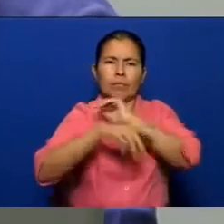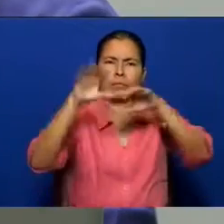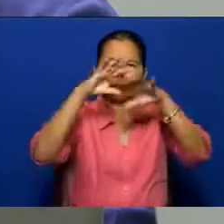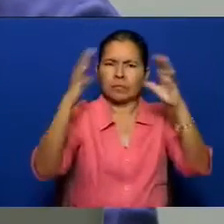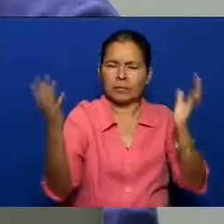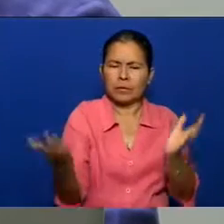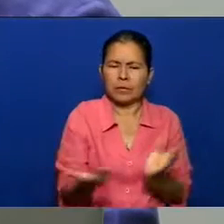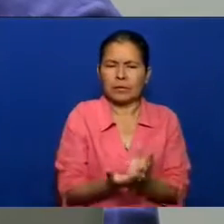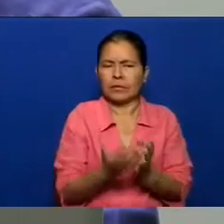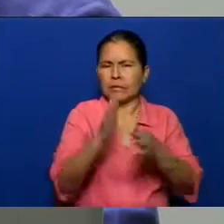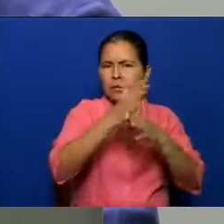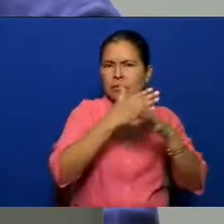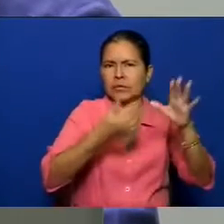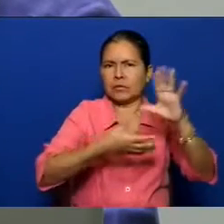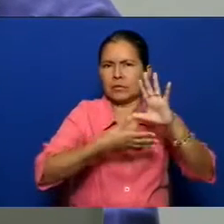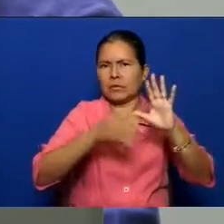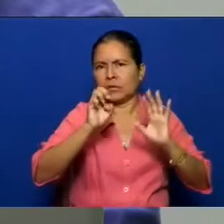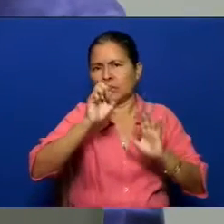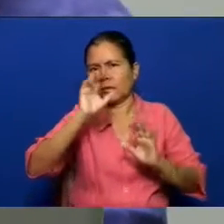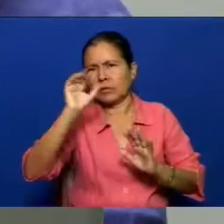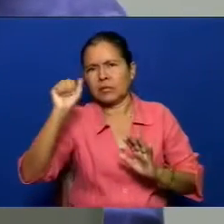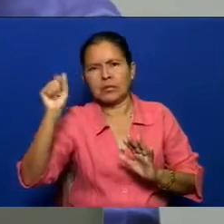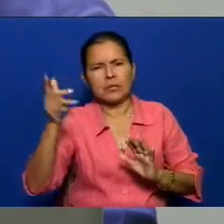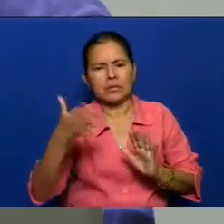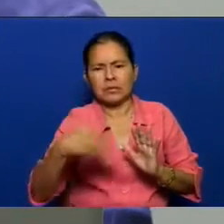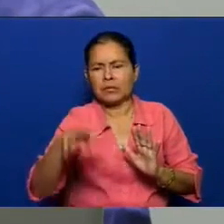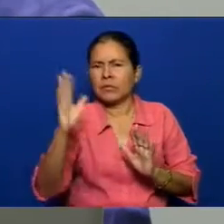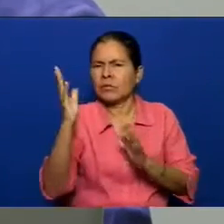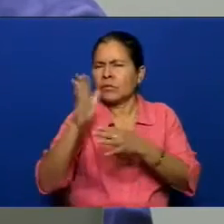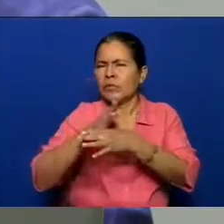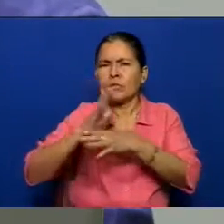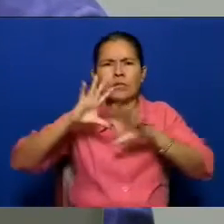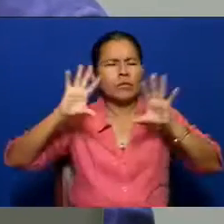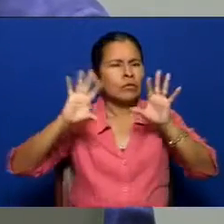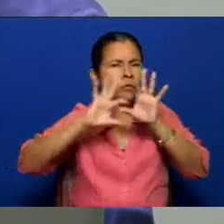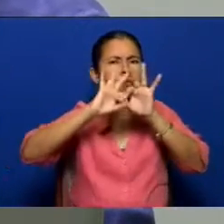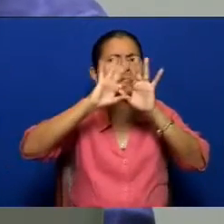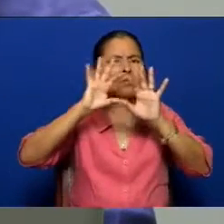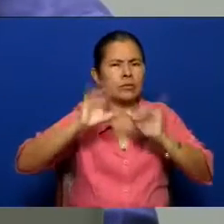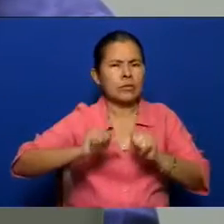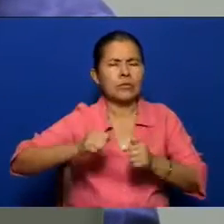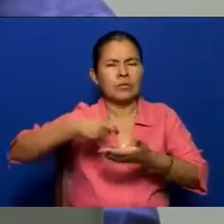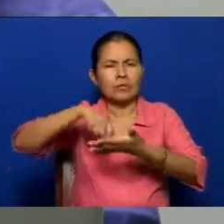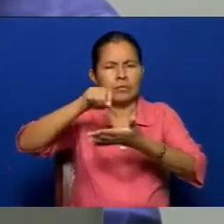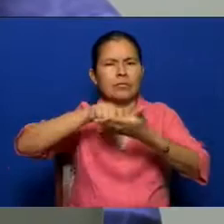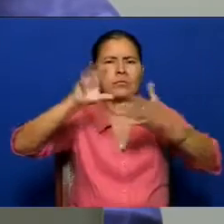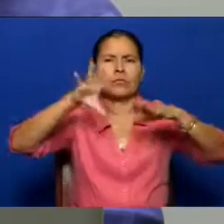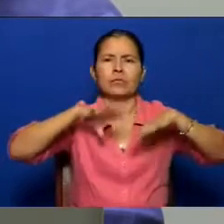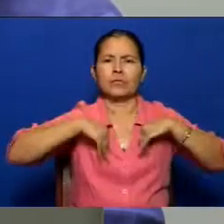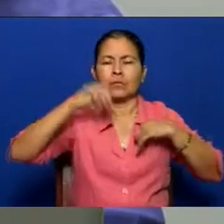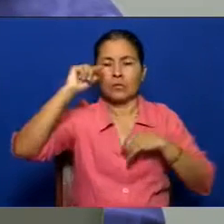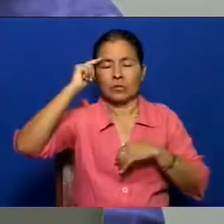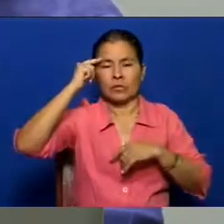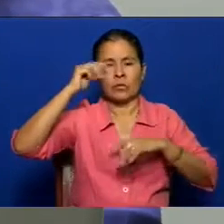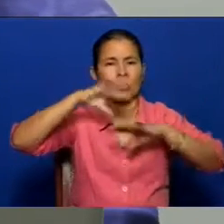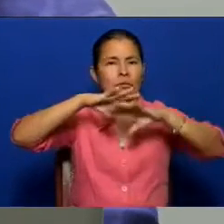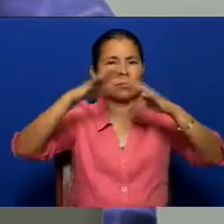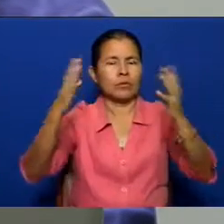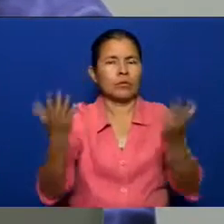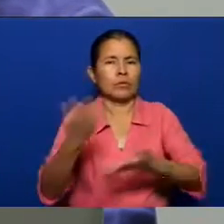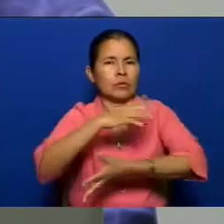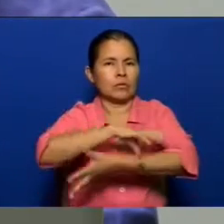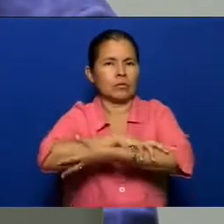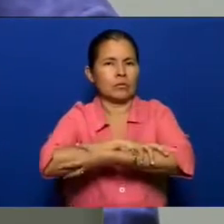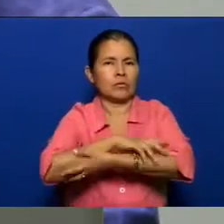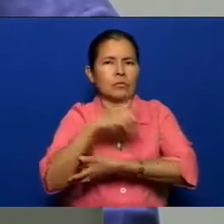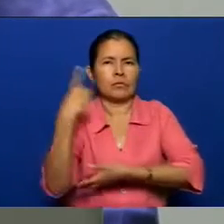cinco continentes han ratificado este tratado. No hay otro tratado que tenga tantas ratificaciones. Supera el Pacto Internacional de